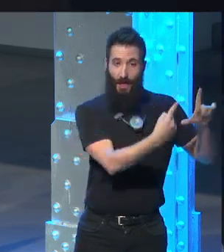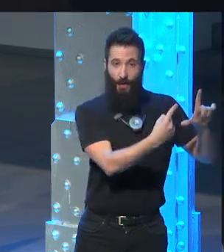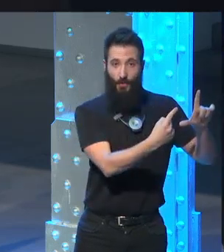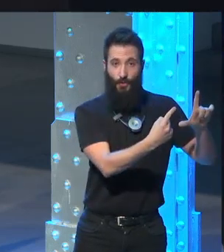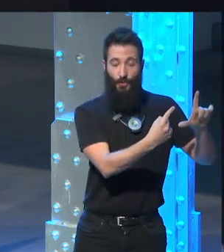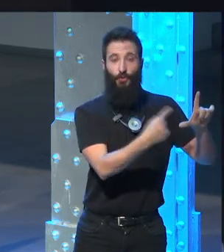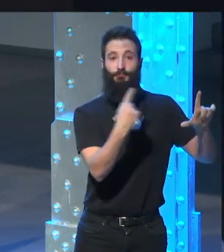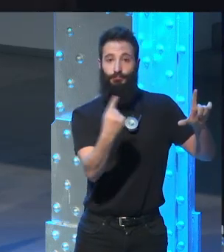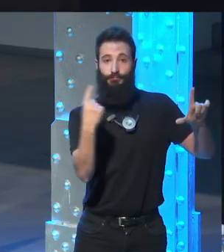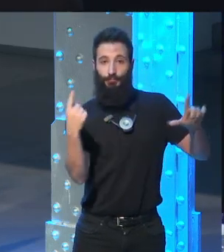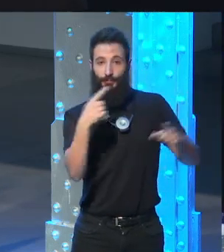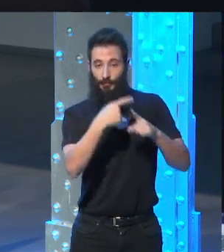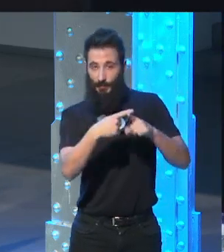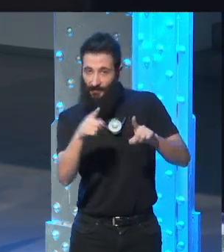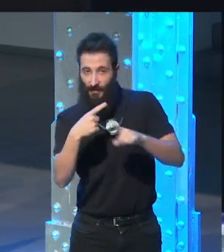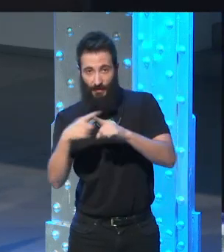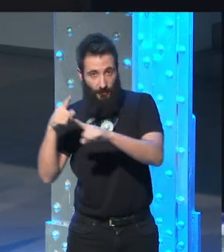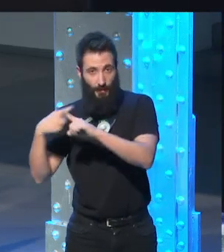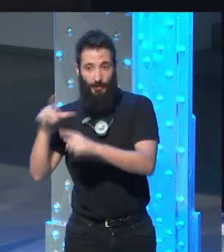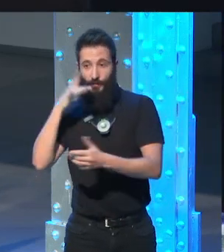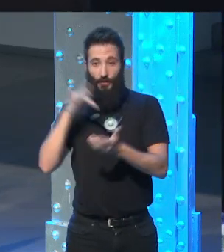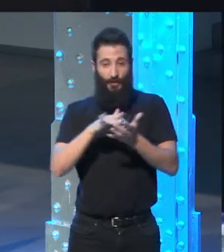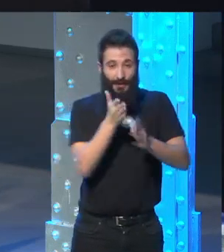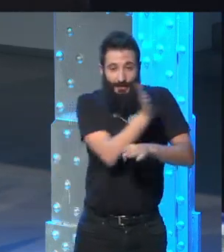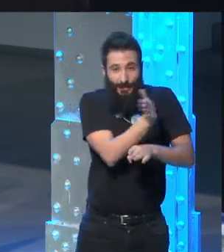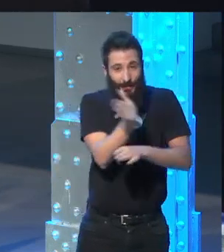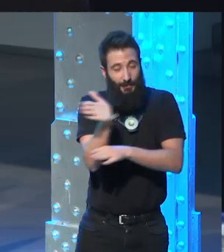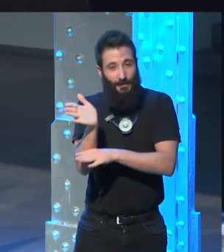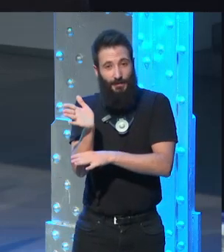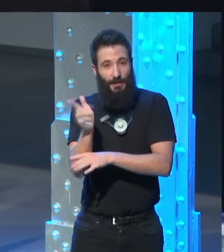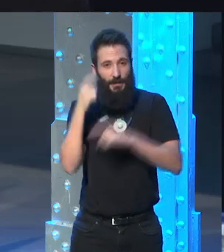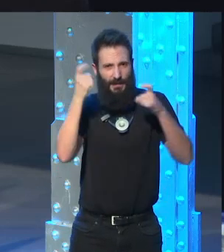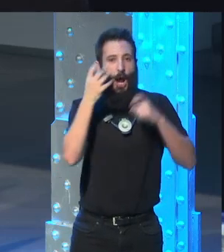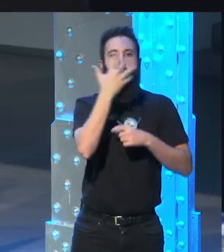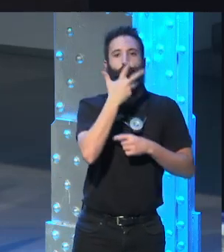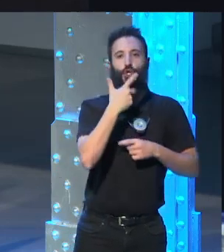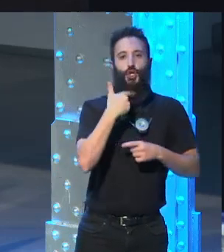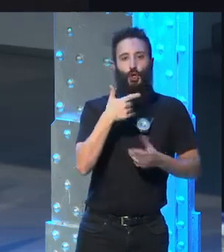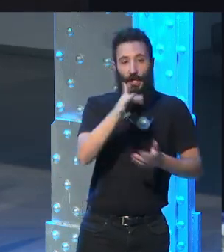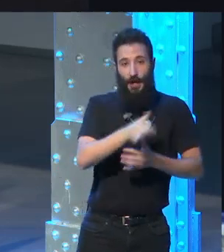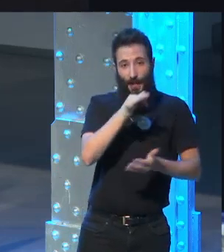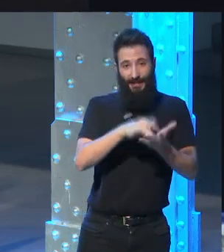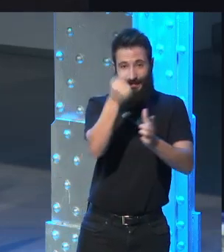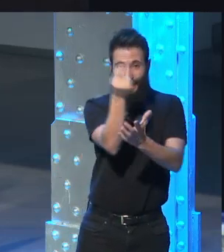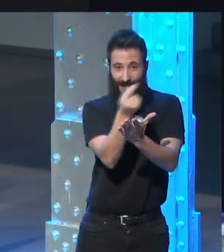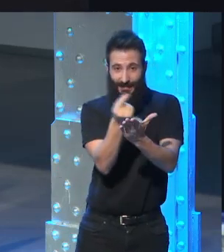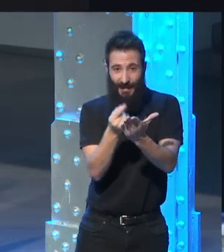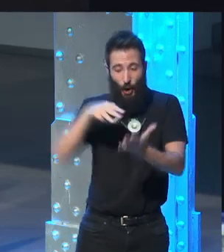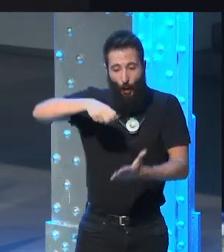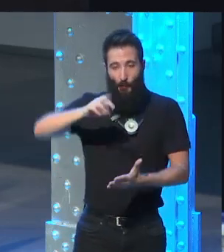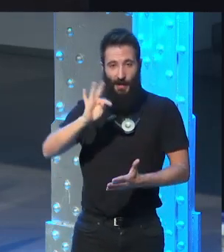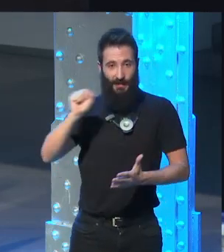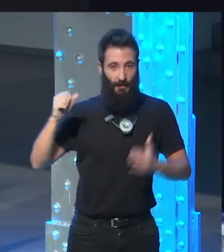organismo. Entonces, lo que estoy mostrando ahí, lo que estamos mostrando con colores y con el diseño que básicamente